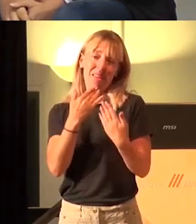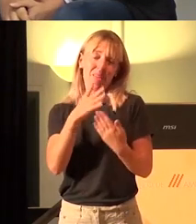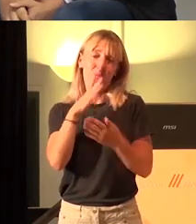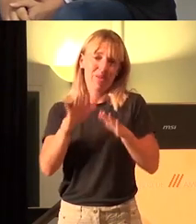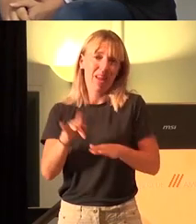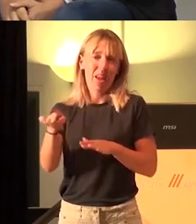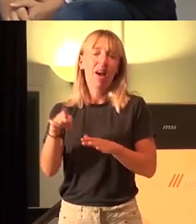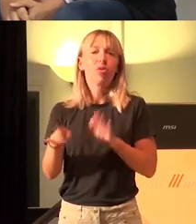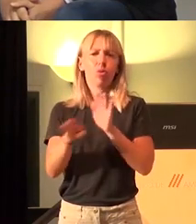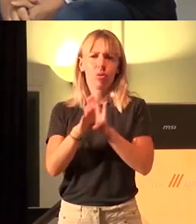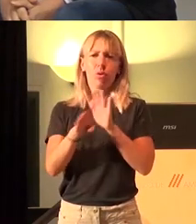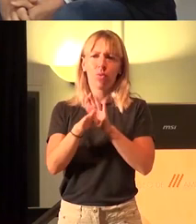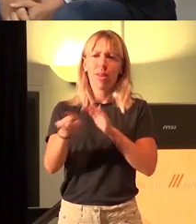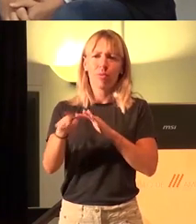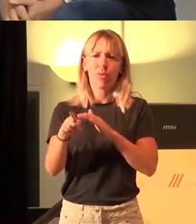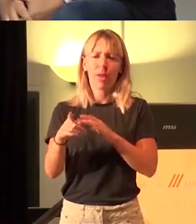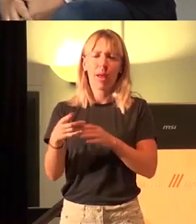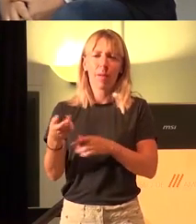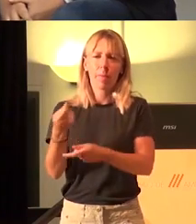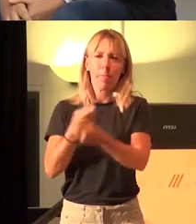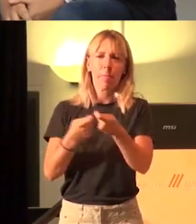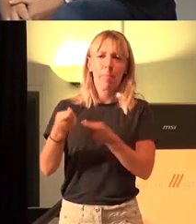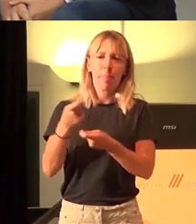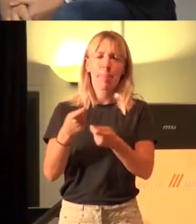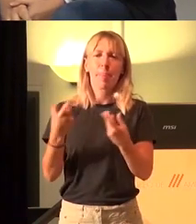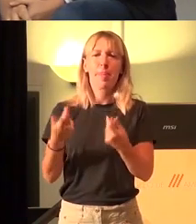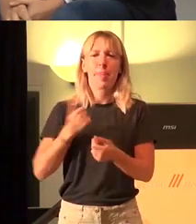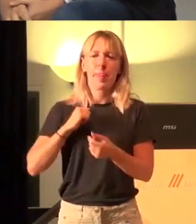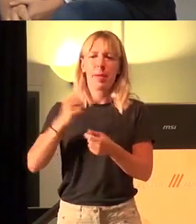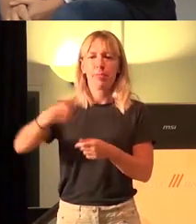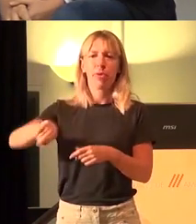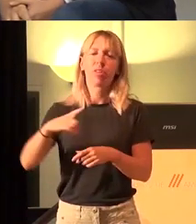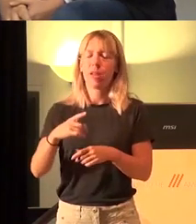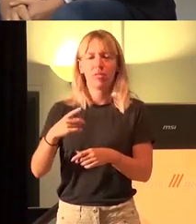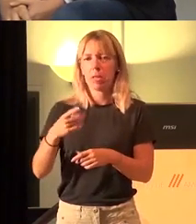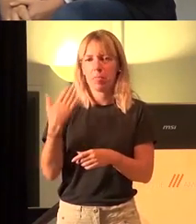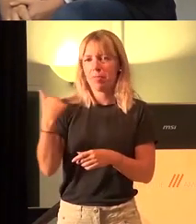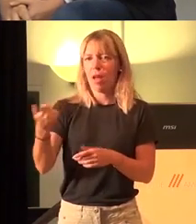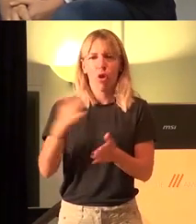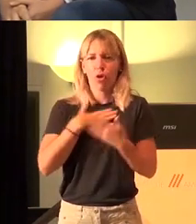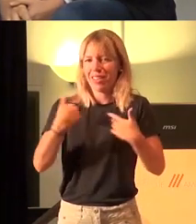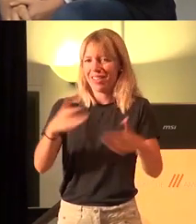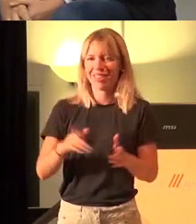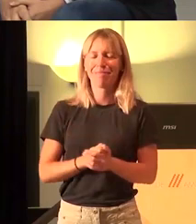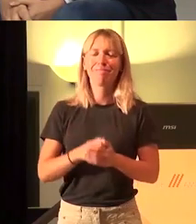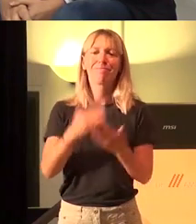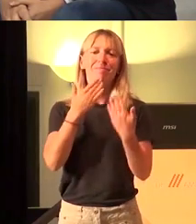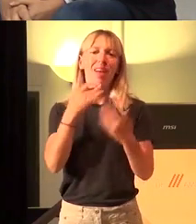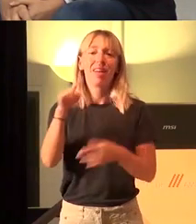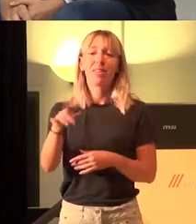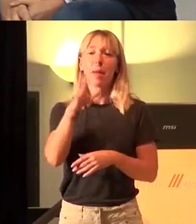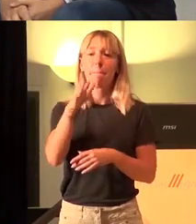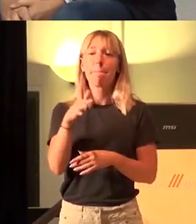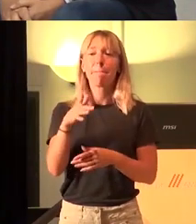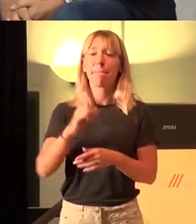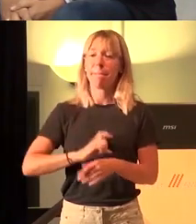ahí. Vamos a seguir tirando de vosotras y bueno, y contad con nosotros para lo que necesitéis. Gracias a ti porque nos ha